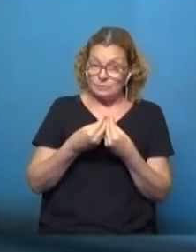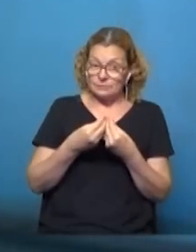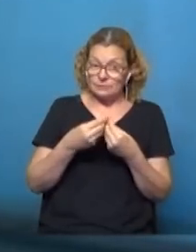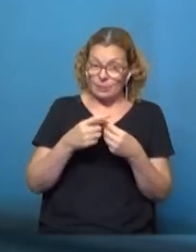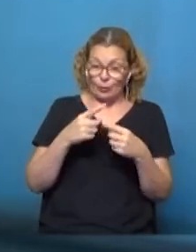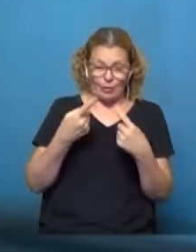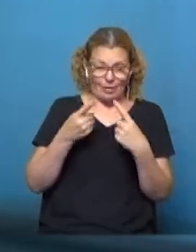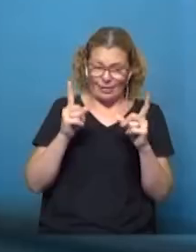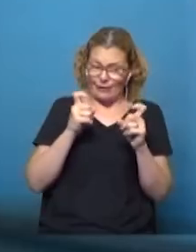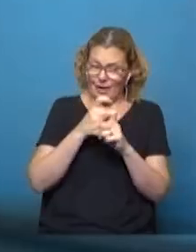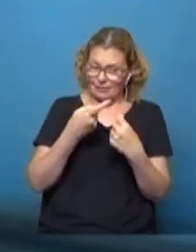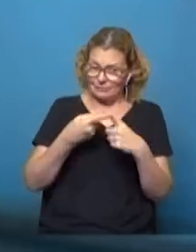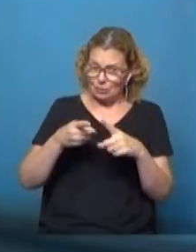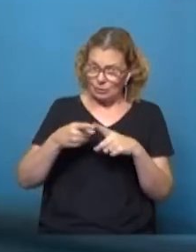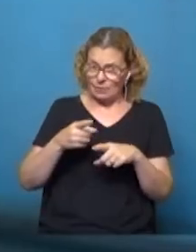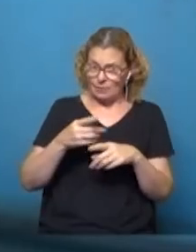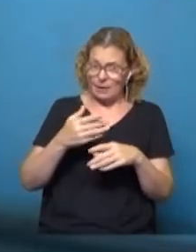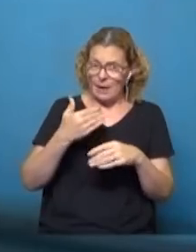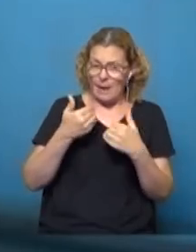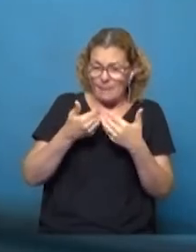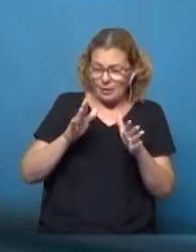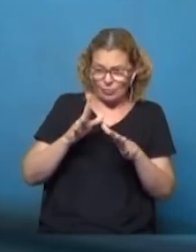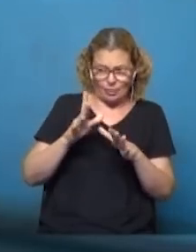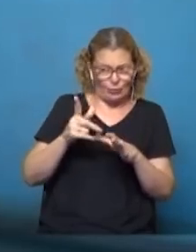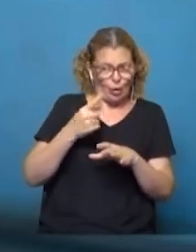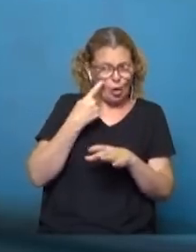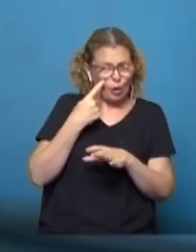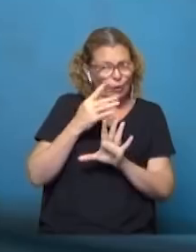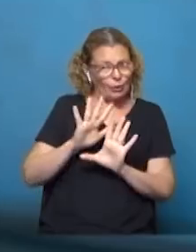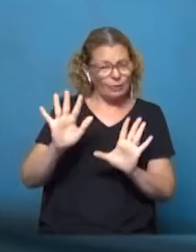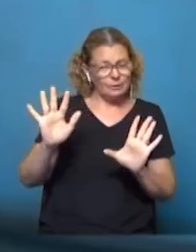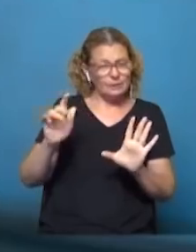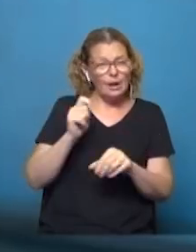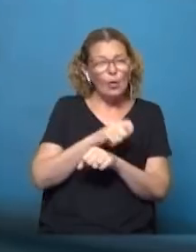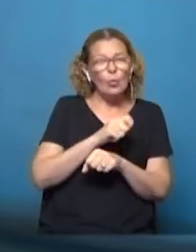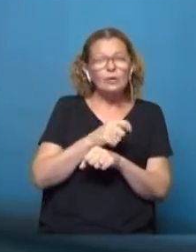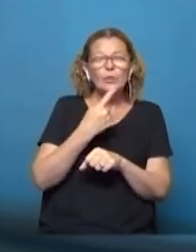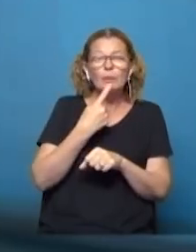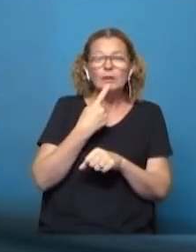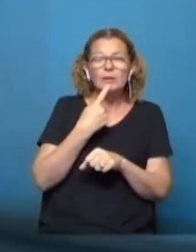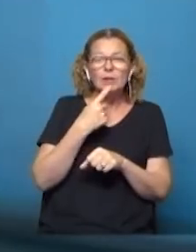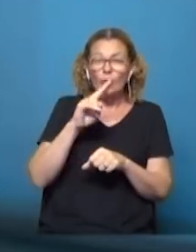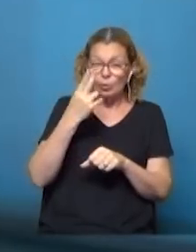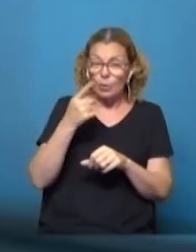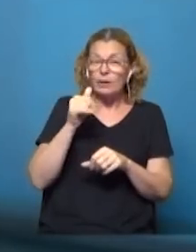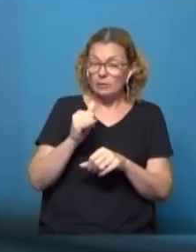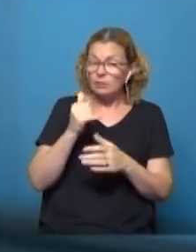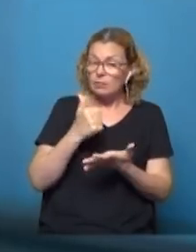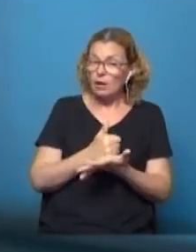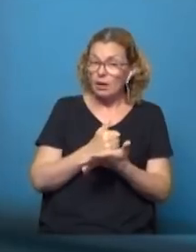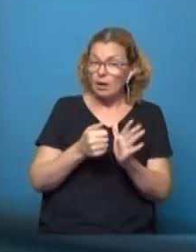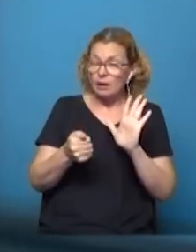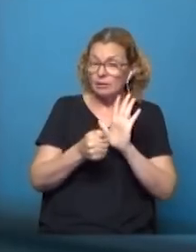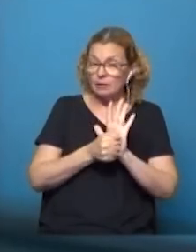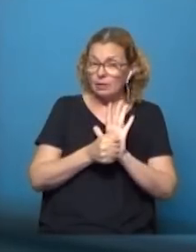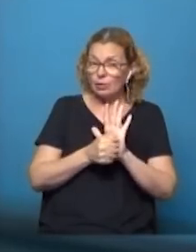tan terribles que empiezo a desconocerlo totalmente pero el juicio político está previsto en el Uruguay eh artículo